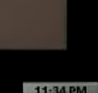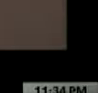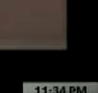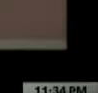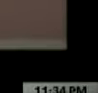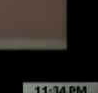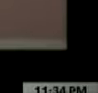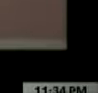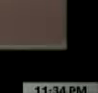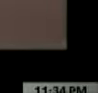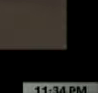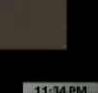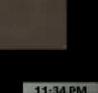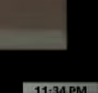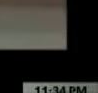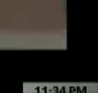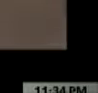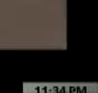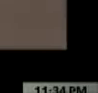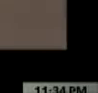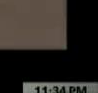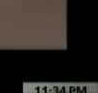Mi profesión es terrorista.